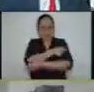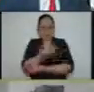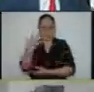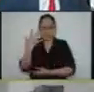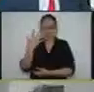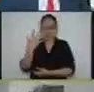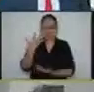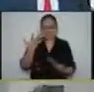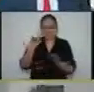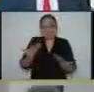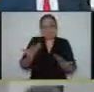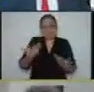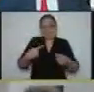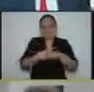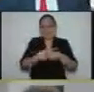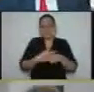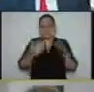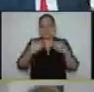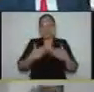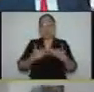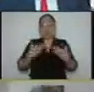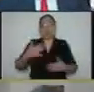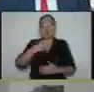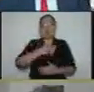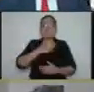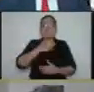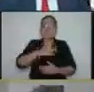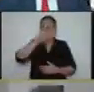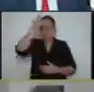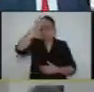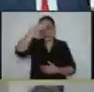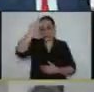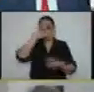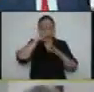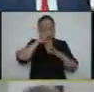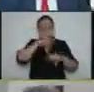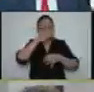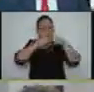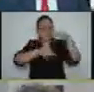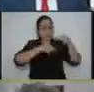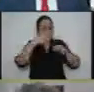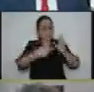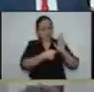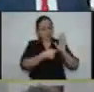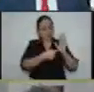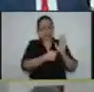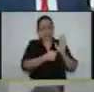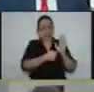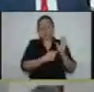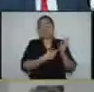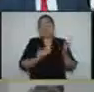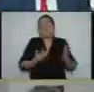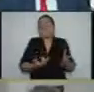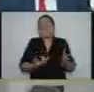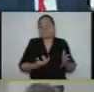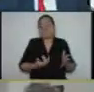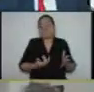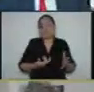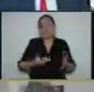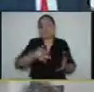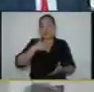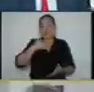que mi visión alrededor de este spot no me parece que sea una opinión,